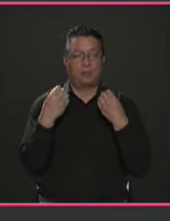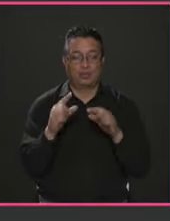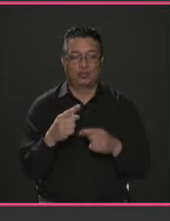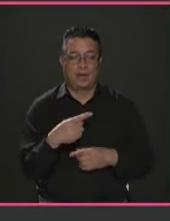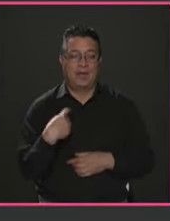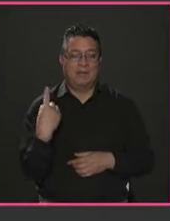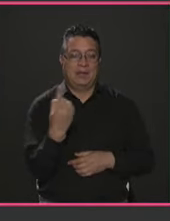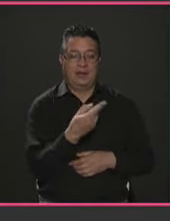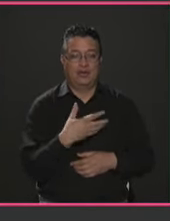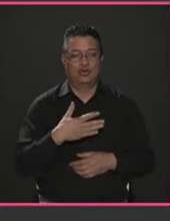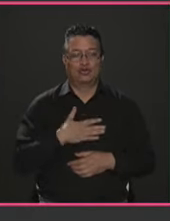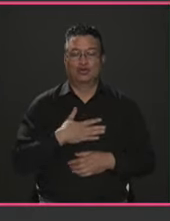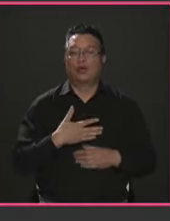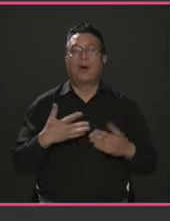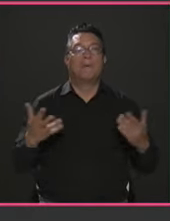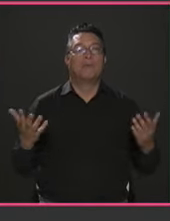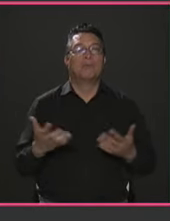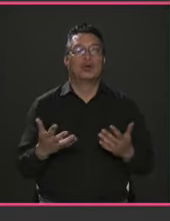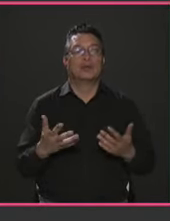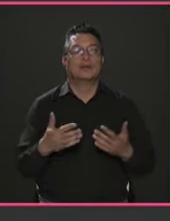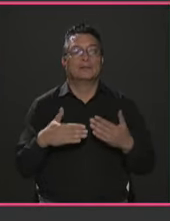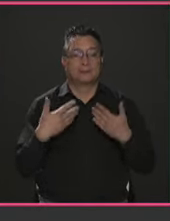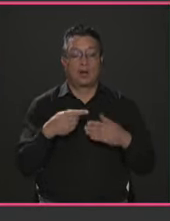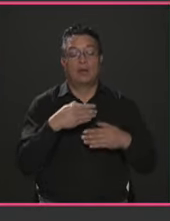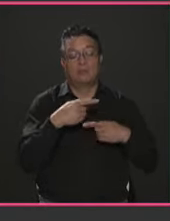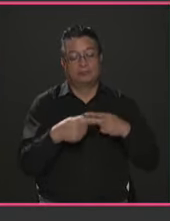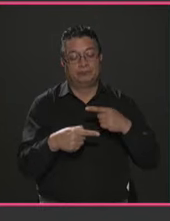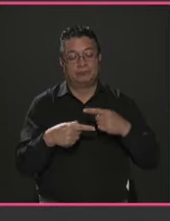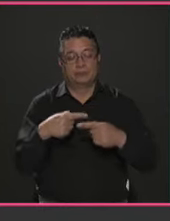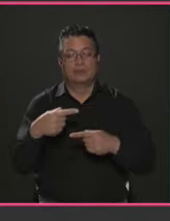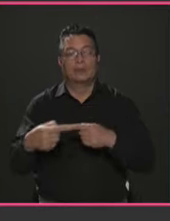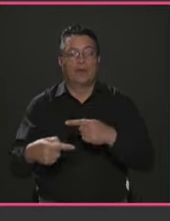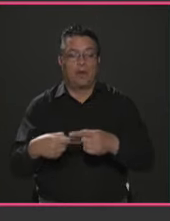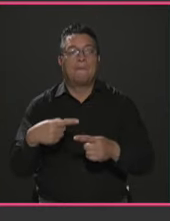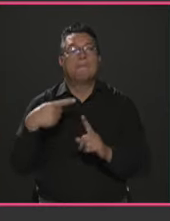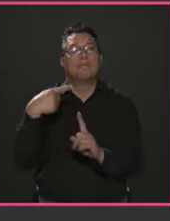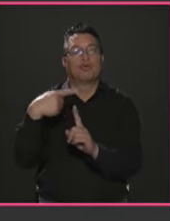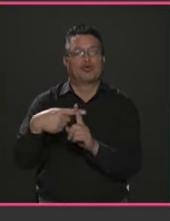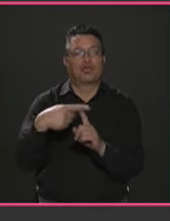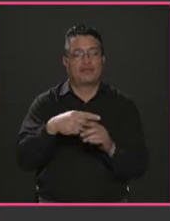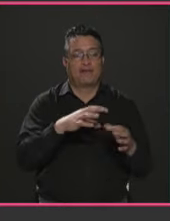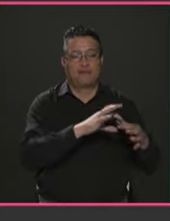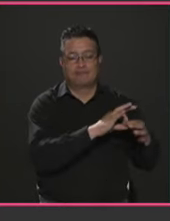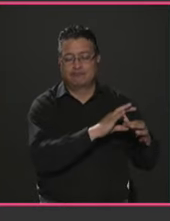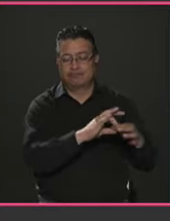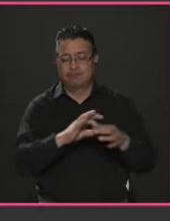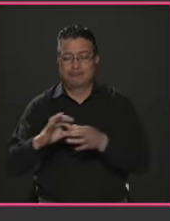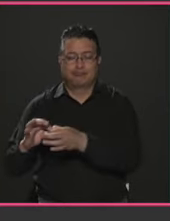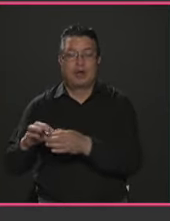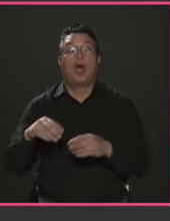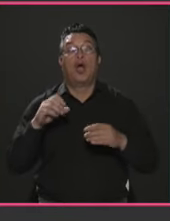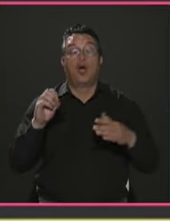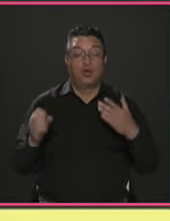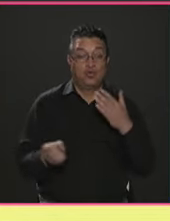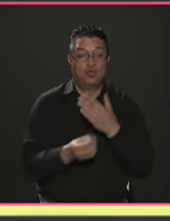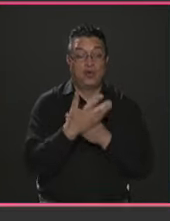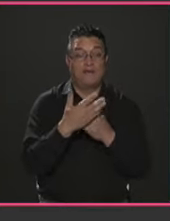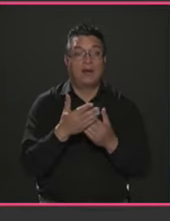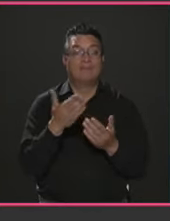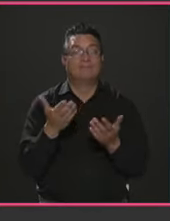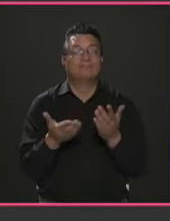nosotros Porque se genera un círculo virtuoso que tiene que ver con nuevas ventajas